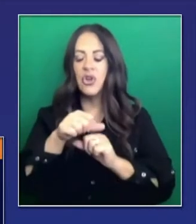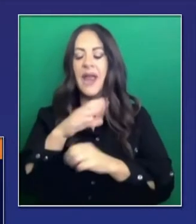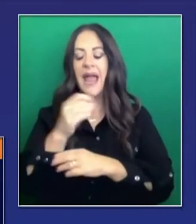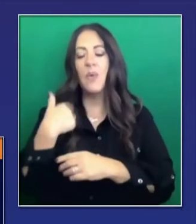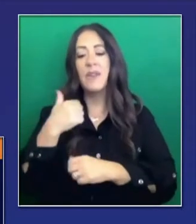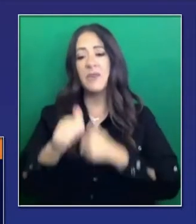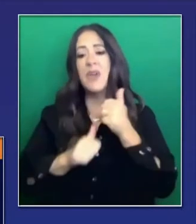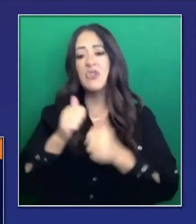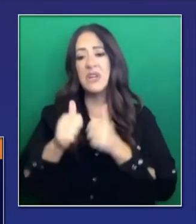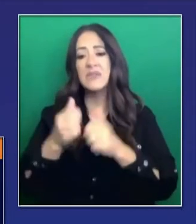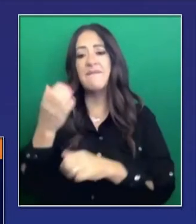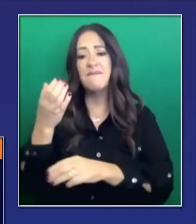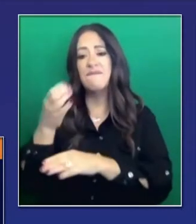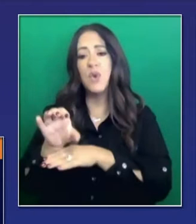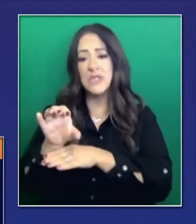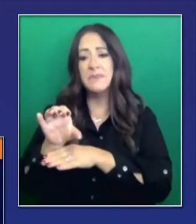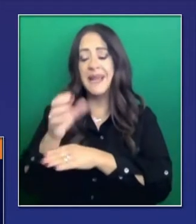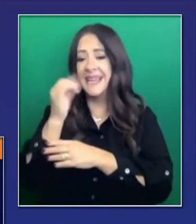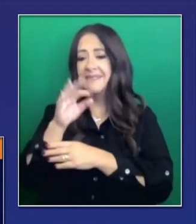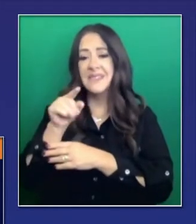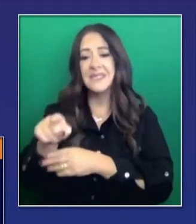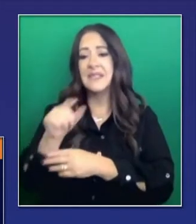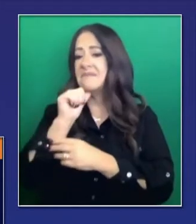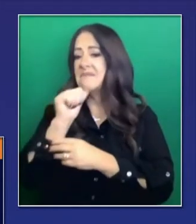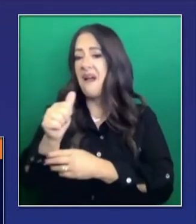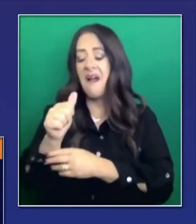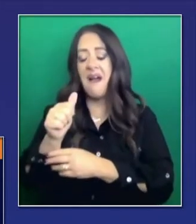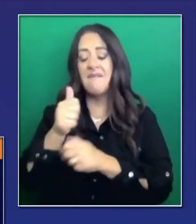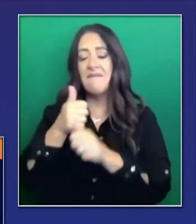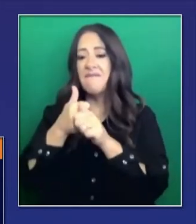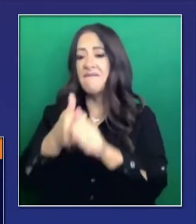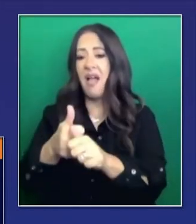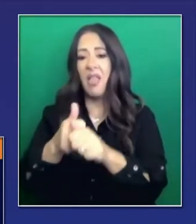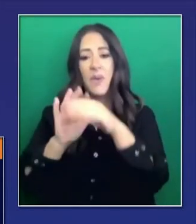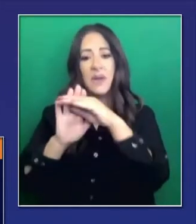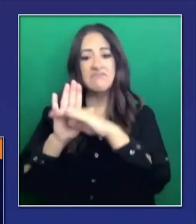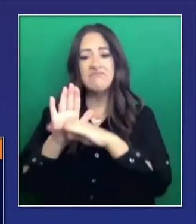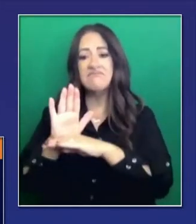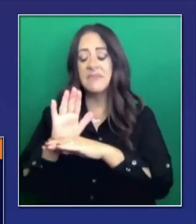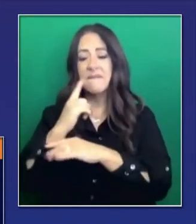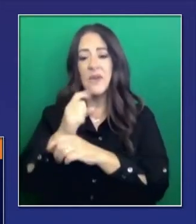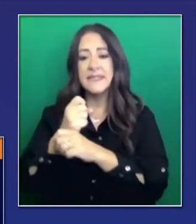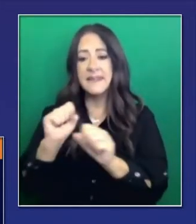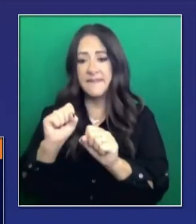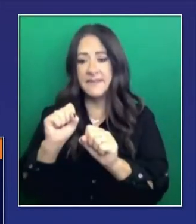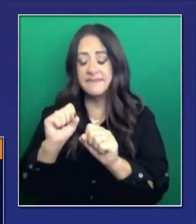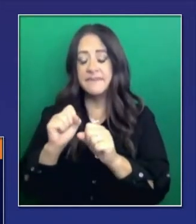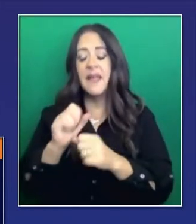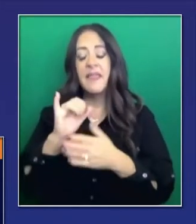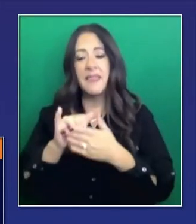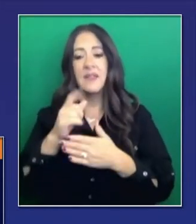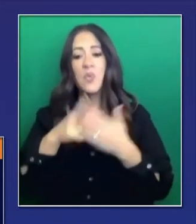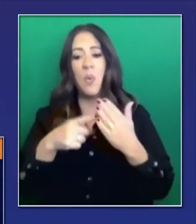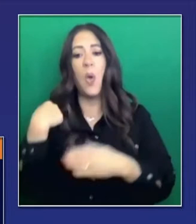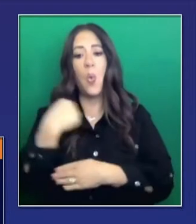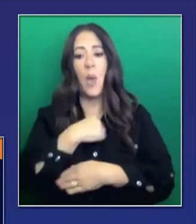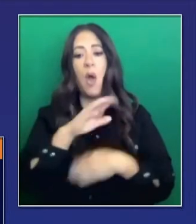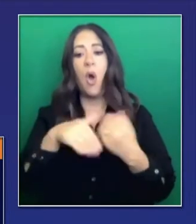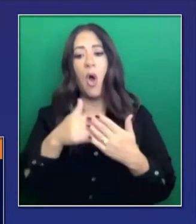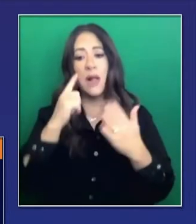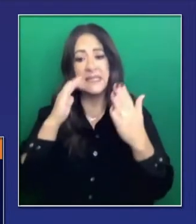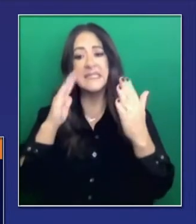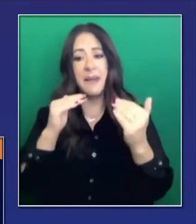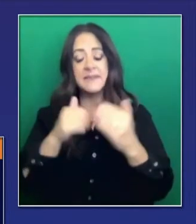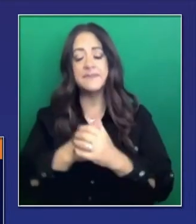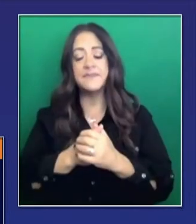aplicar las normas en actividades no apropiadas, que no estén ocurriendo de acuerdo con las normas que todos debemos